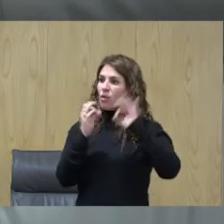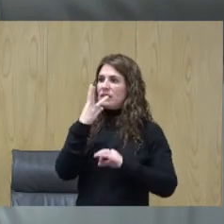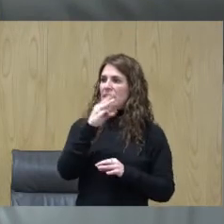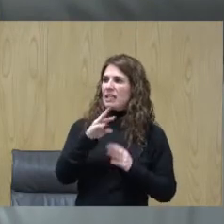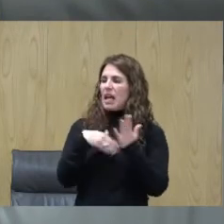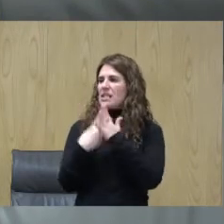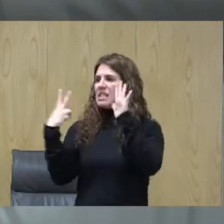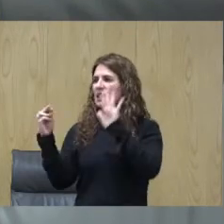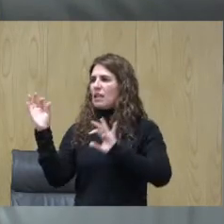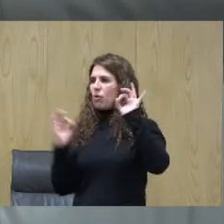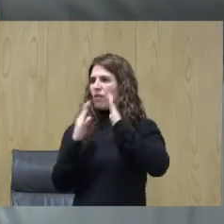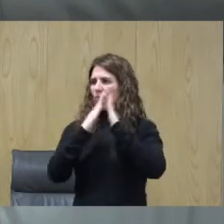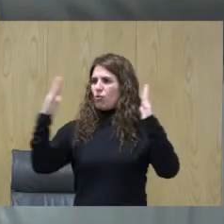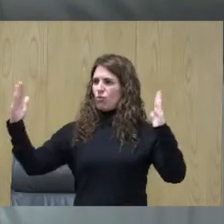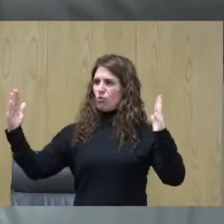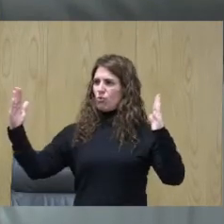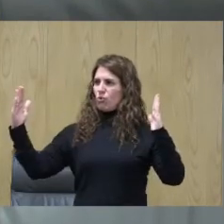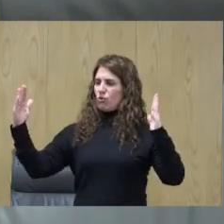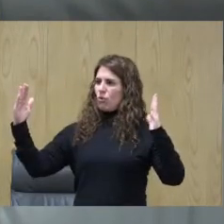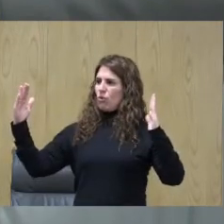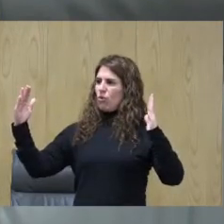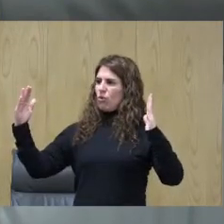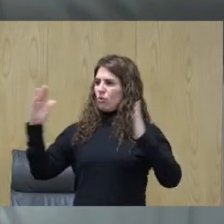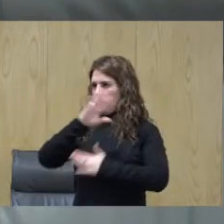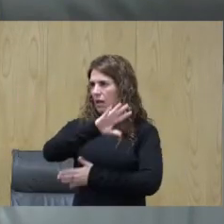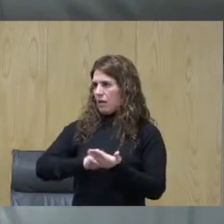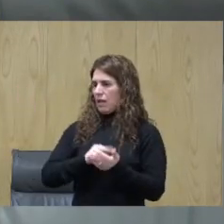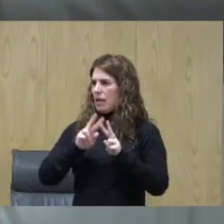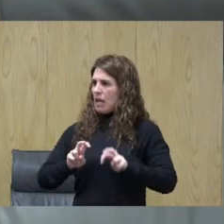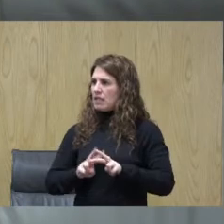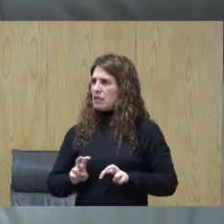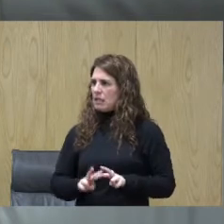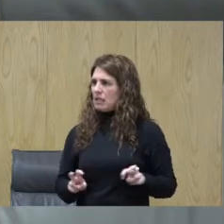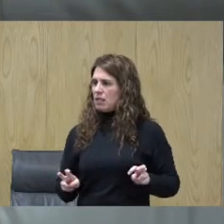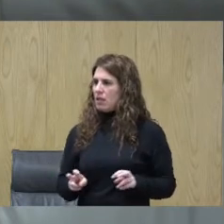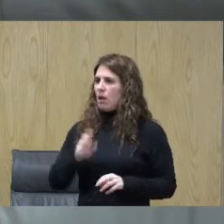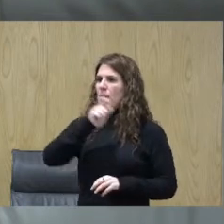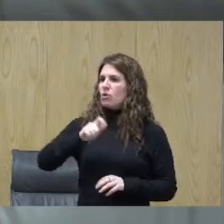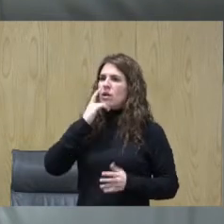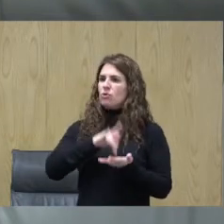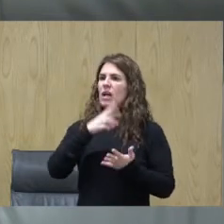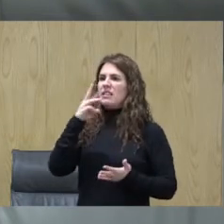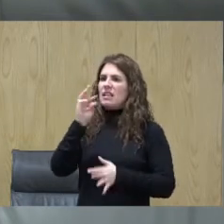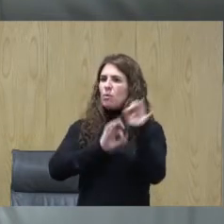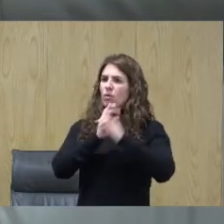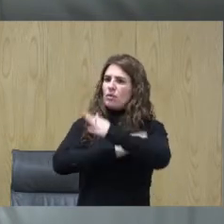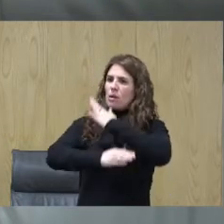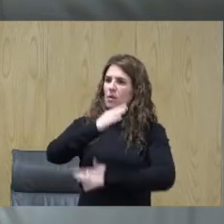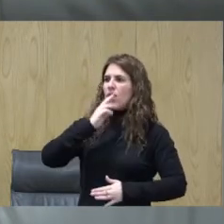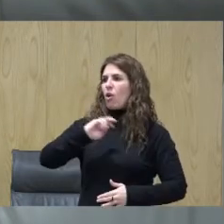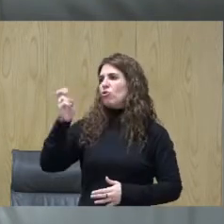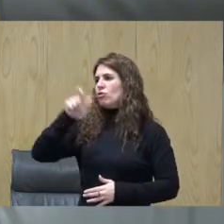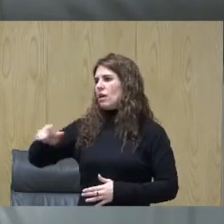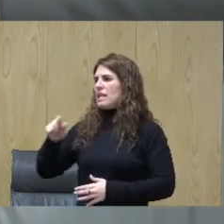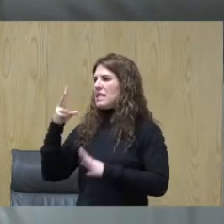70%. Toda esa base se tomó para el análisis. Es decir, personas que tienen un 30% de discapacidad a uno que tienen ya el